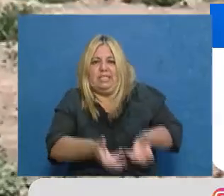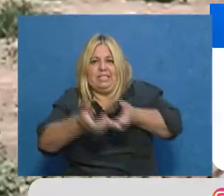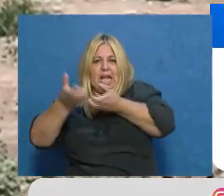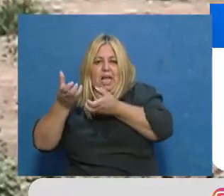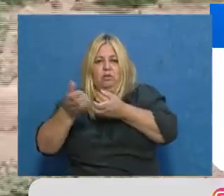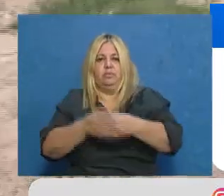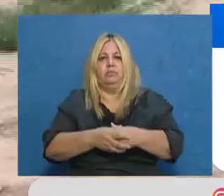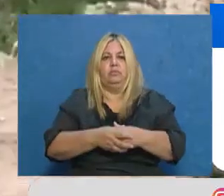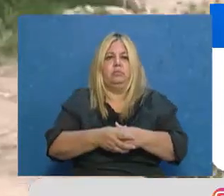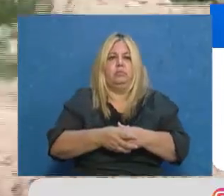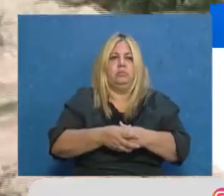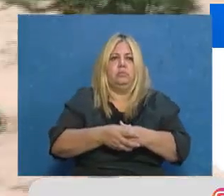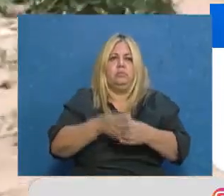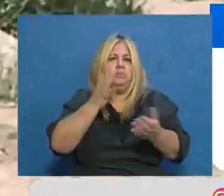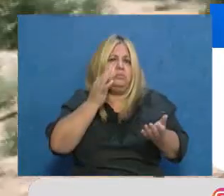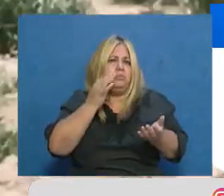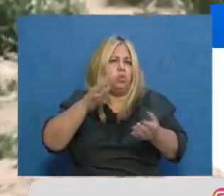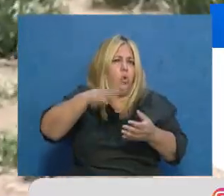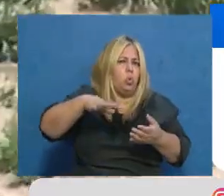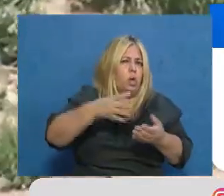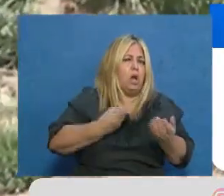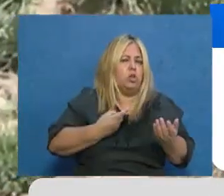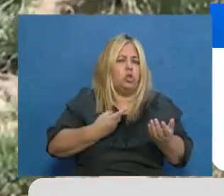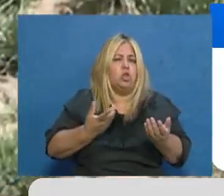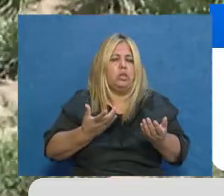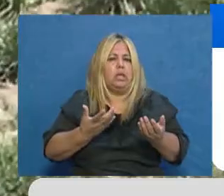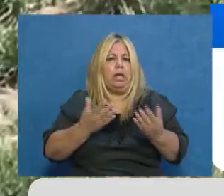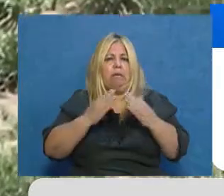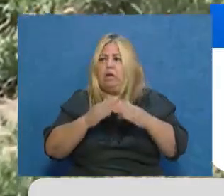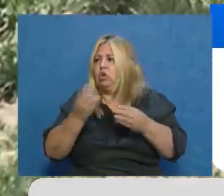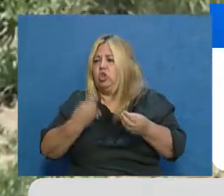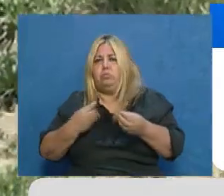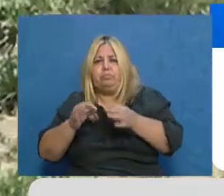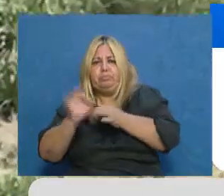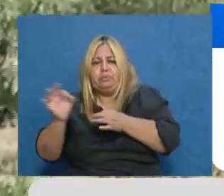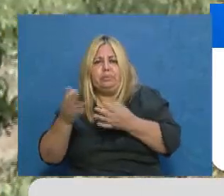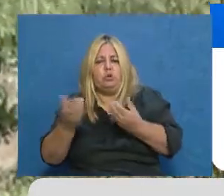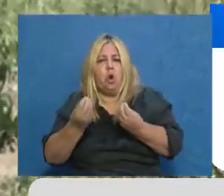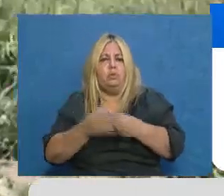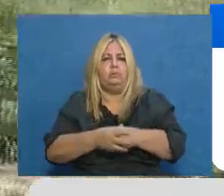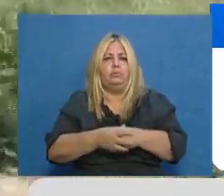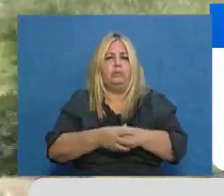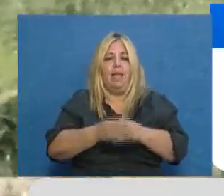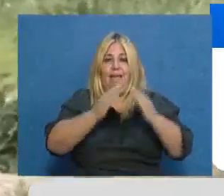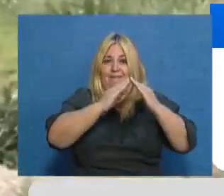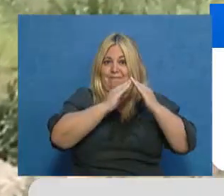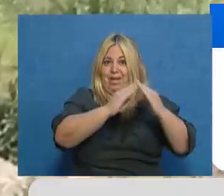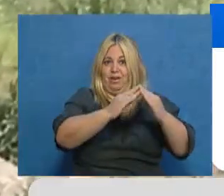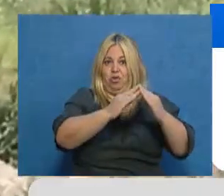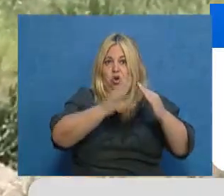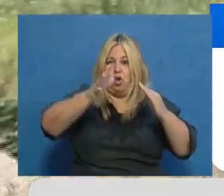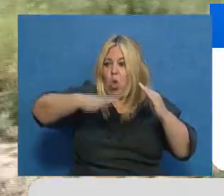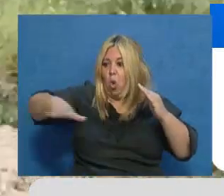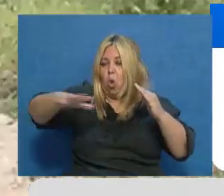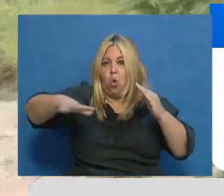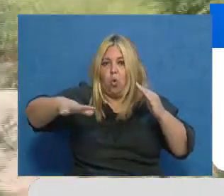vivienda cerca, Diego? ¿Qué se sabe del lugar? El barrio es, aledaño al lugar donde ha sido encontrado este